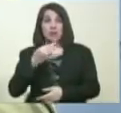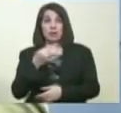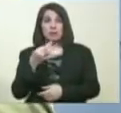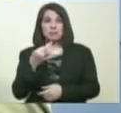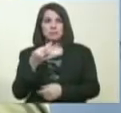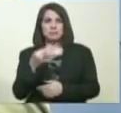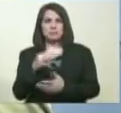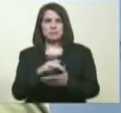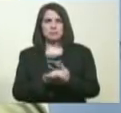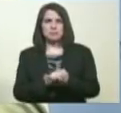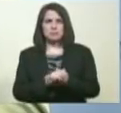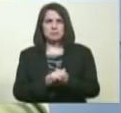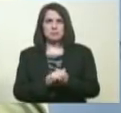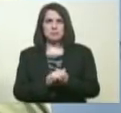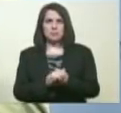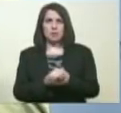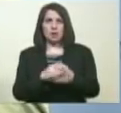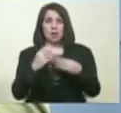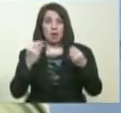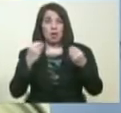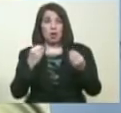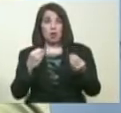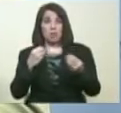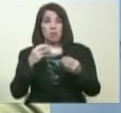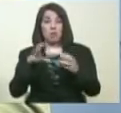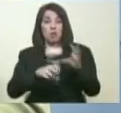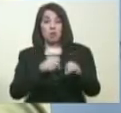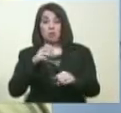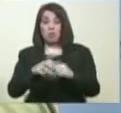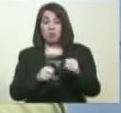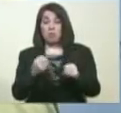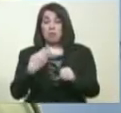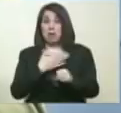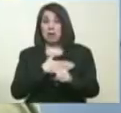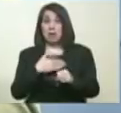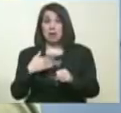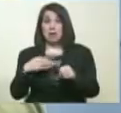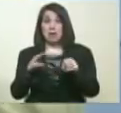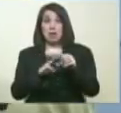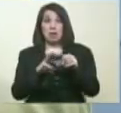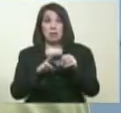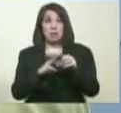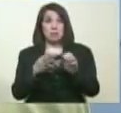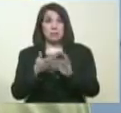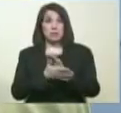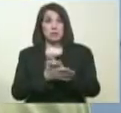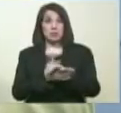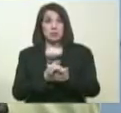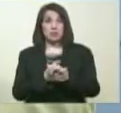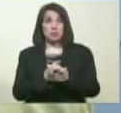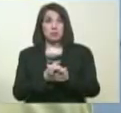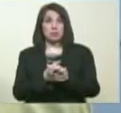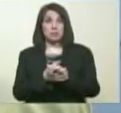a través de la oferta del Petro. Y a través del combate contra